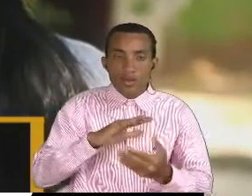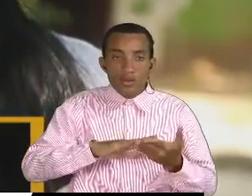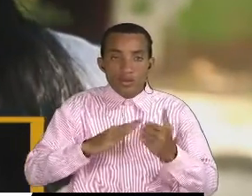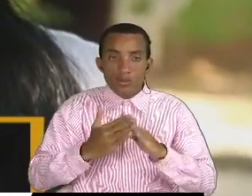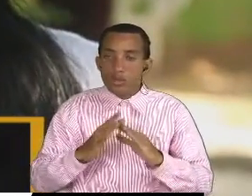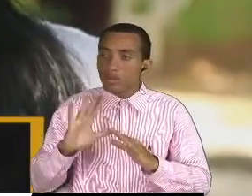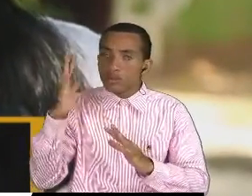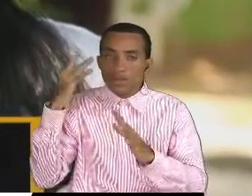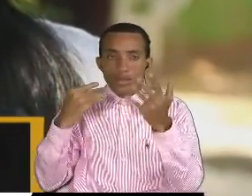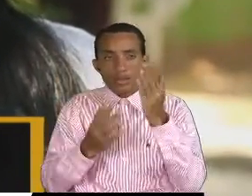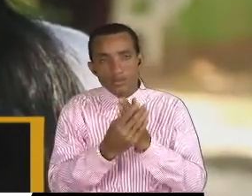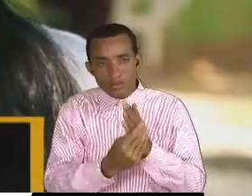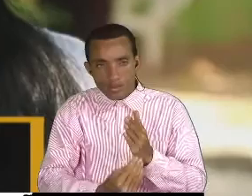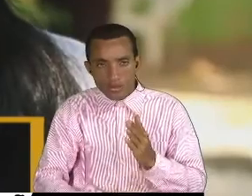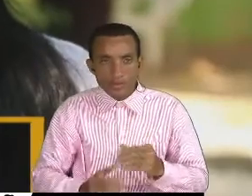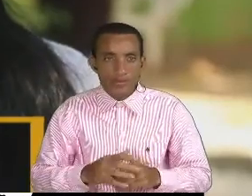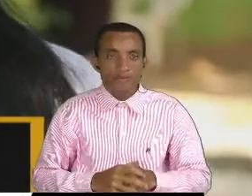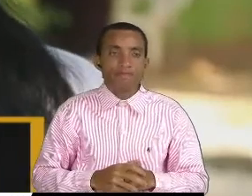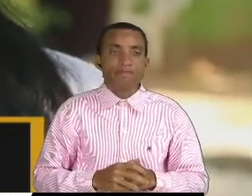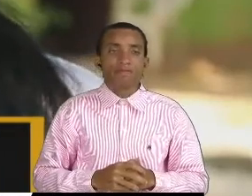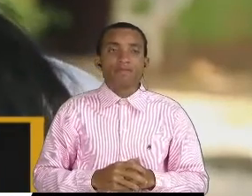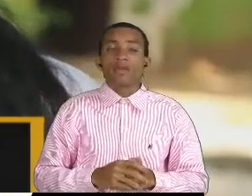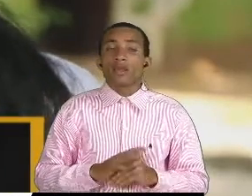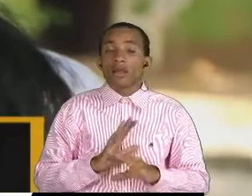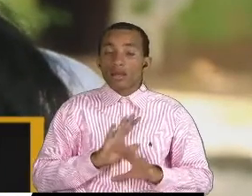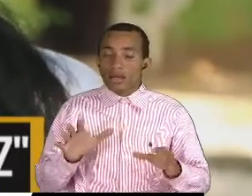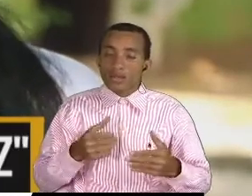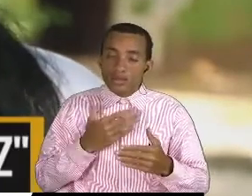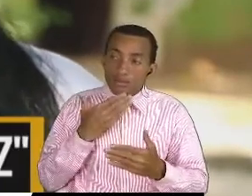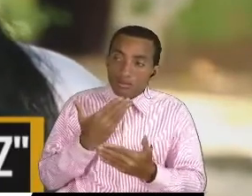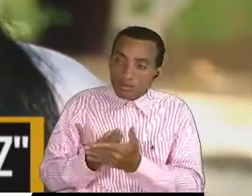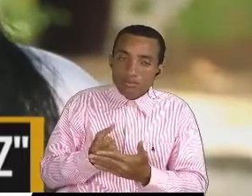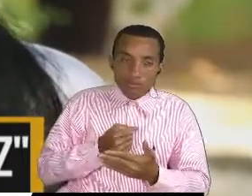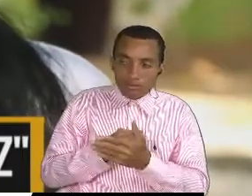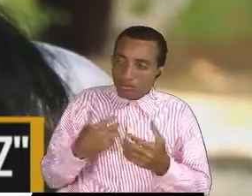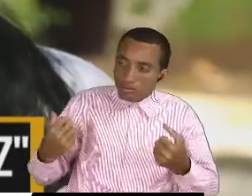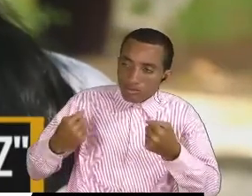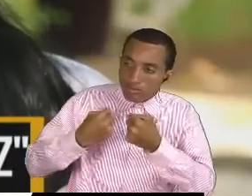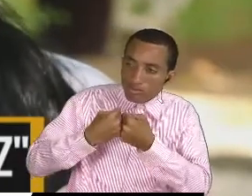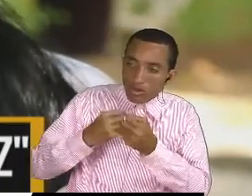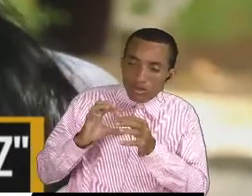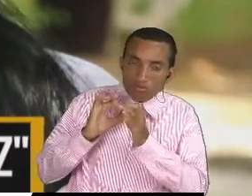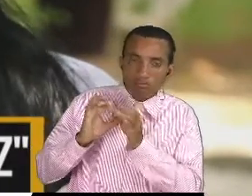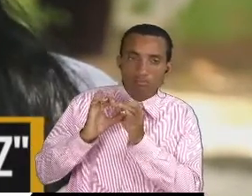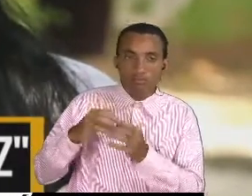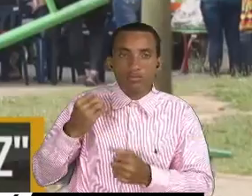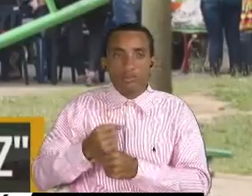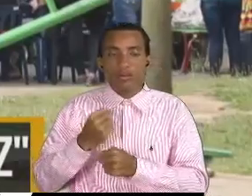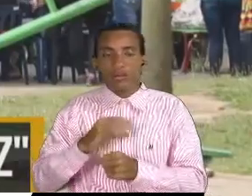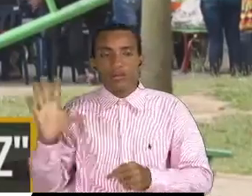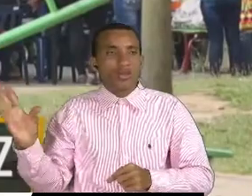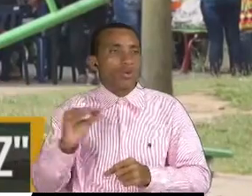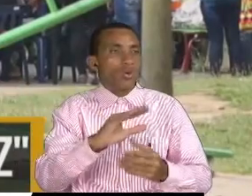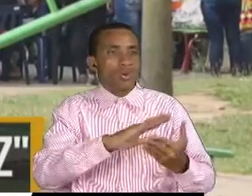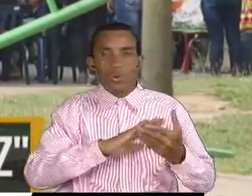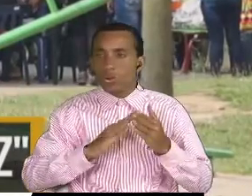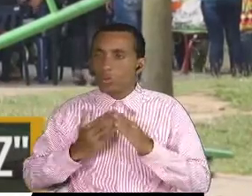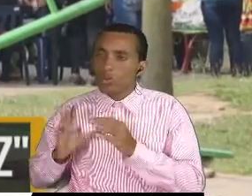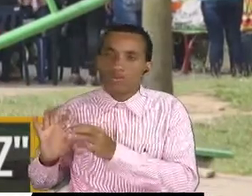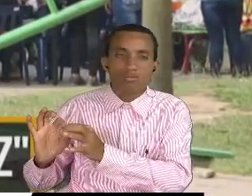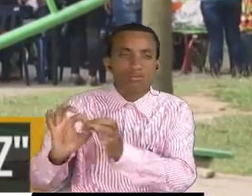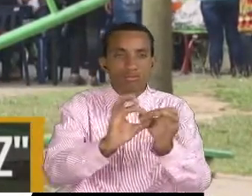Barranca Bermeja. Gracias a ello hemos estado trabajando mancomunadamente con todo el barrio. Este proceso lo